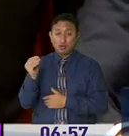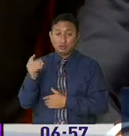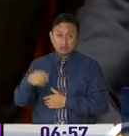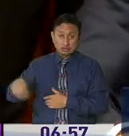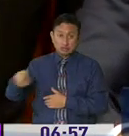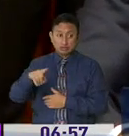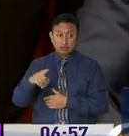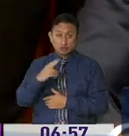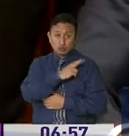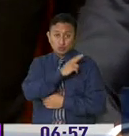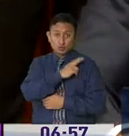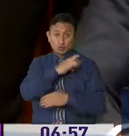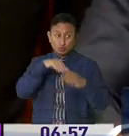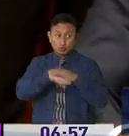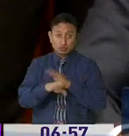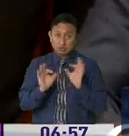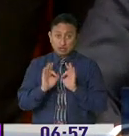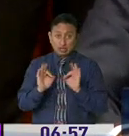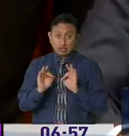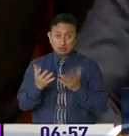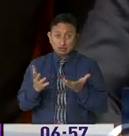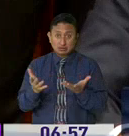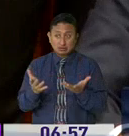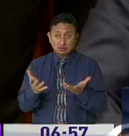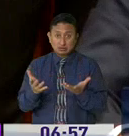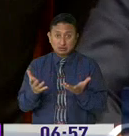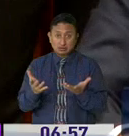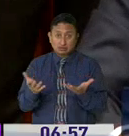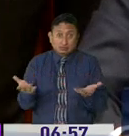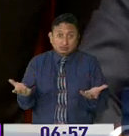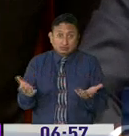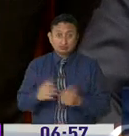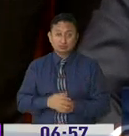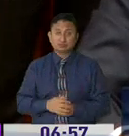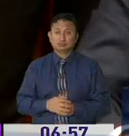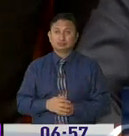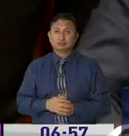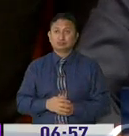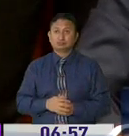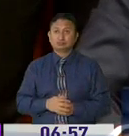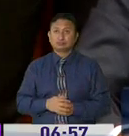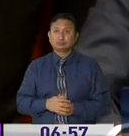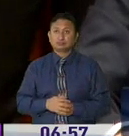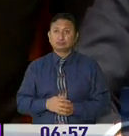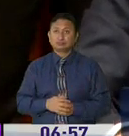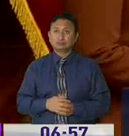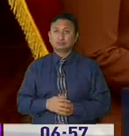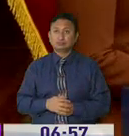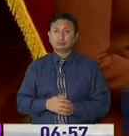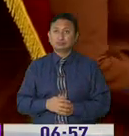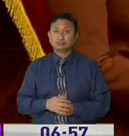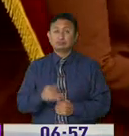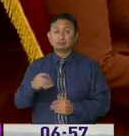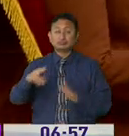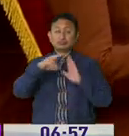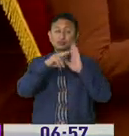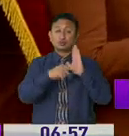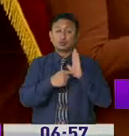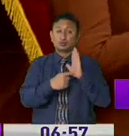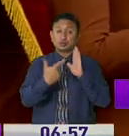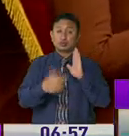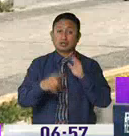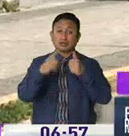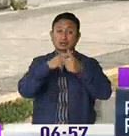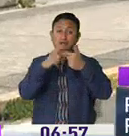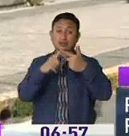110.000 bachilleres no ingresen a la universidad? La normativa tiene tres pilares. La primera